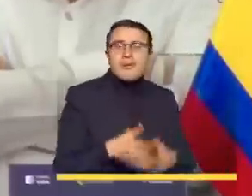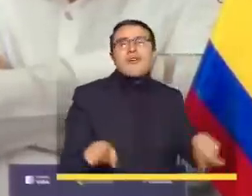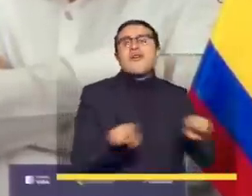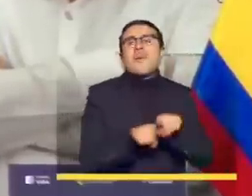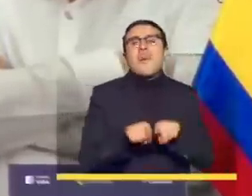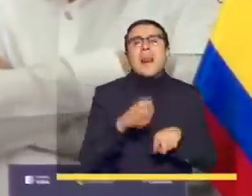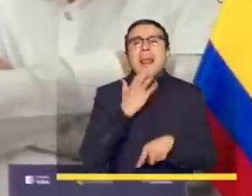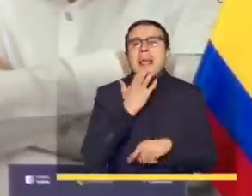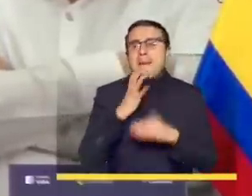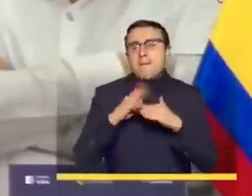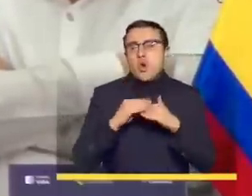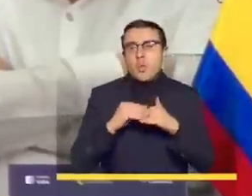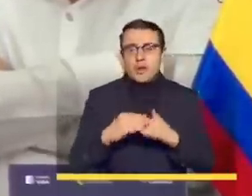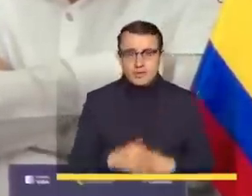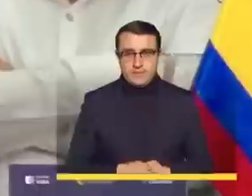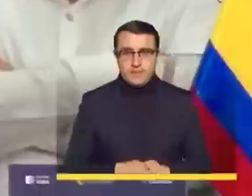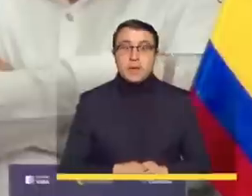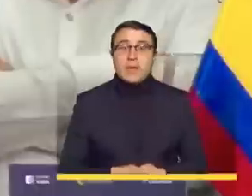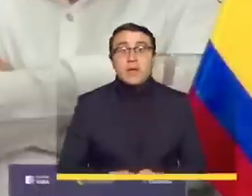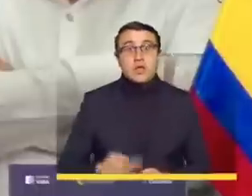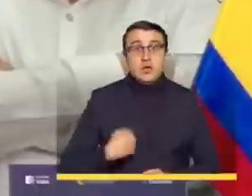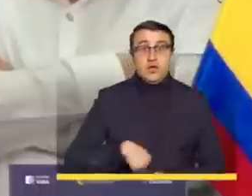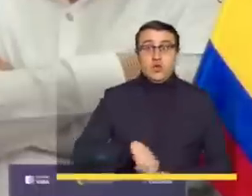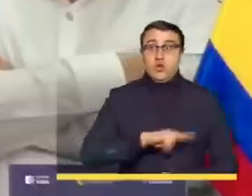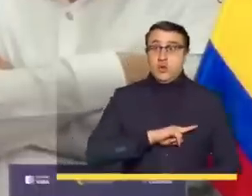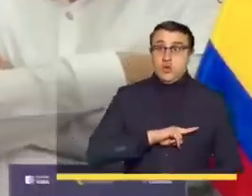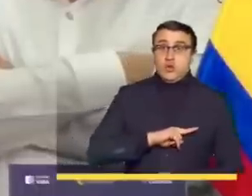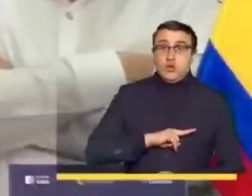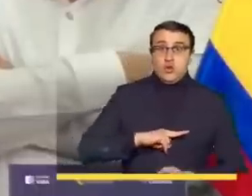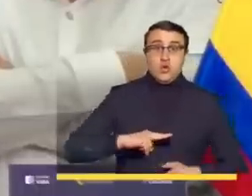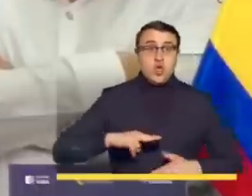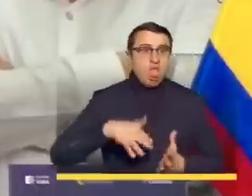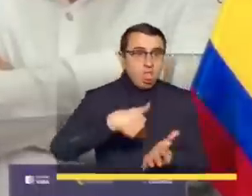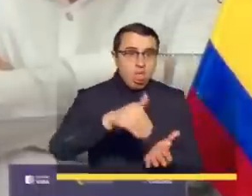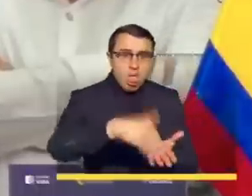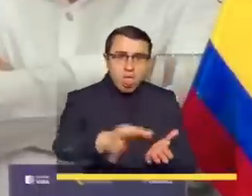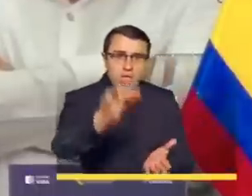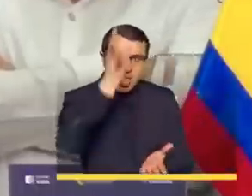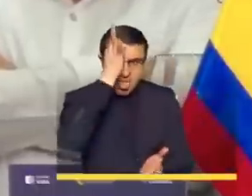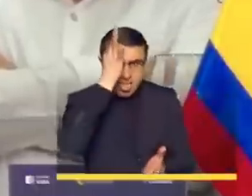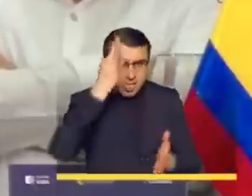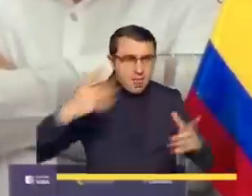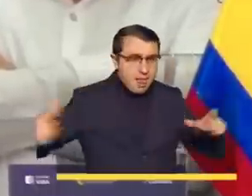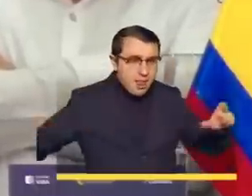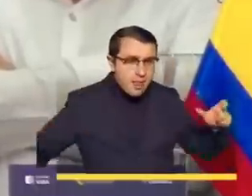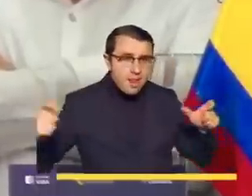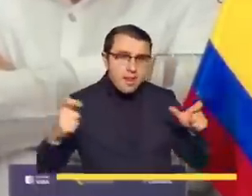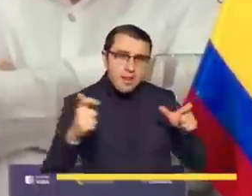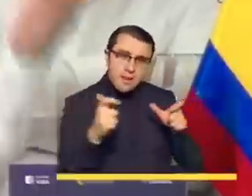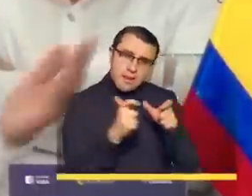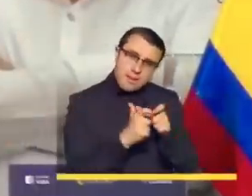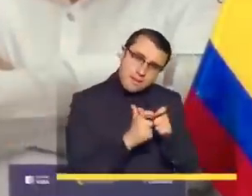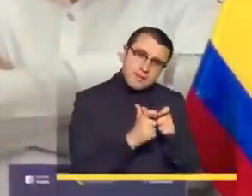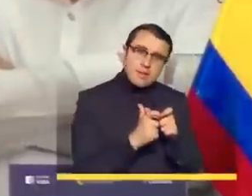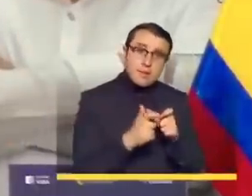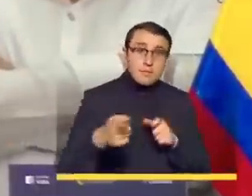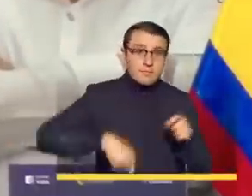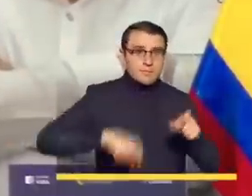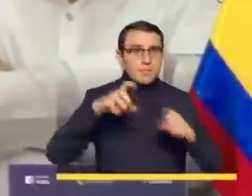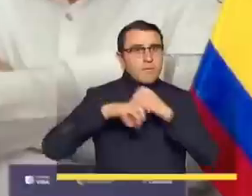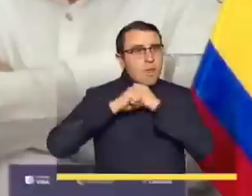Entonces, si nosotros reducimos la demanda de las personas que consumen estas